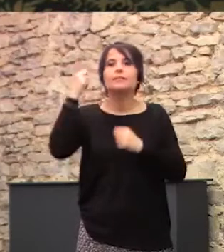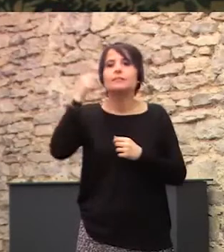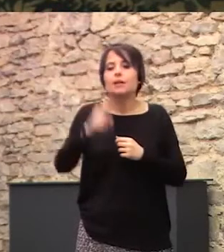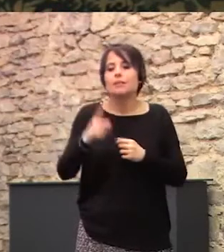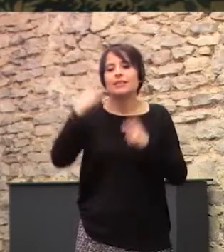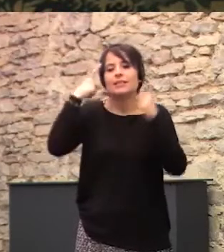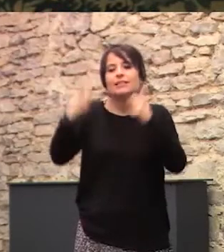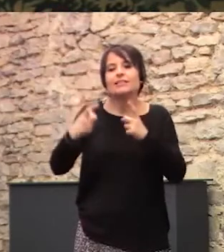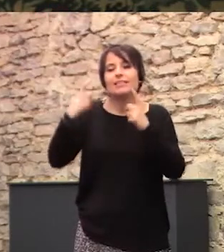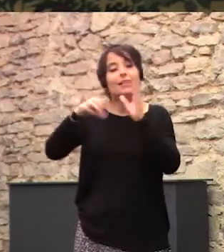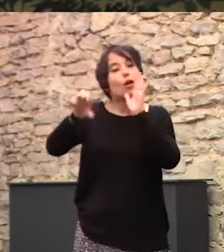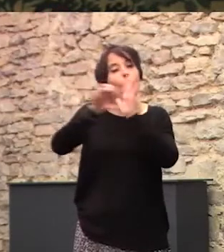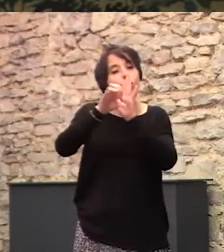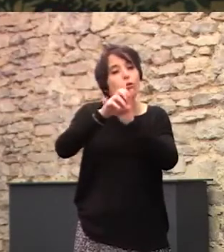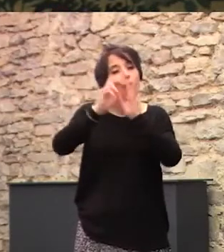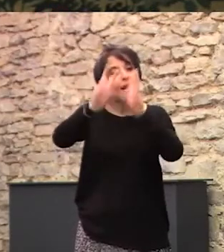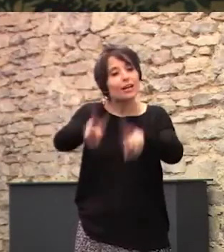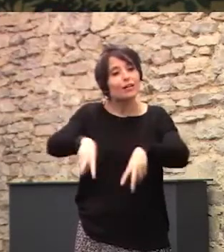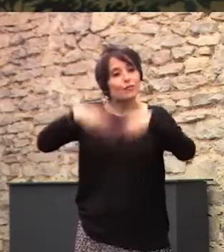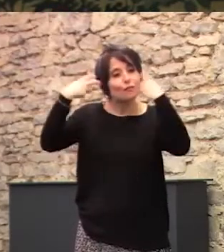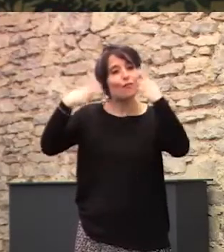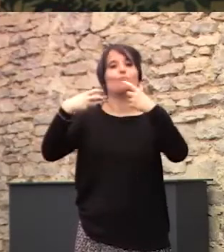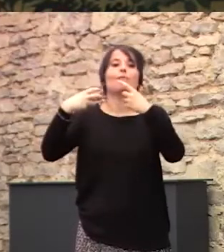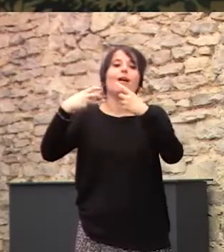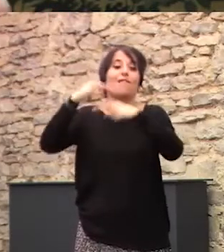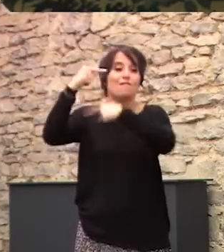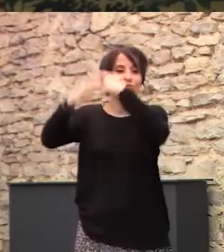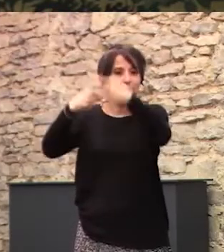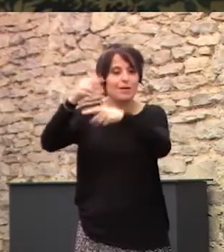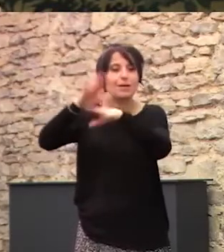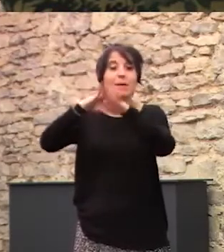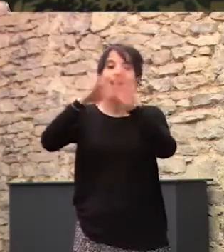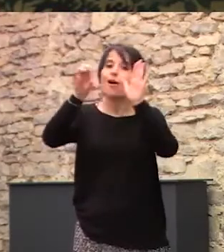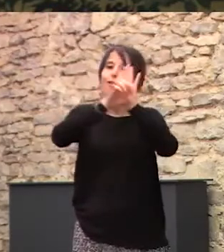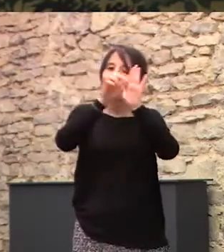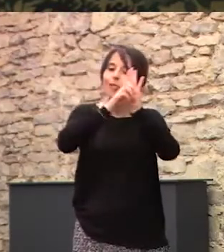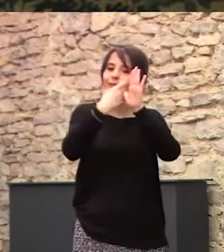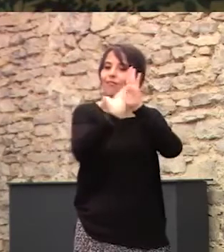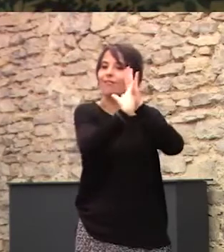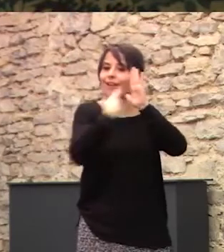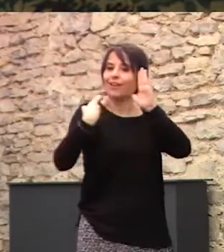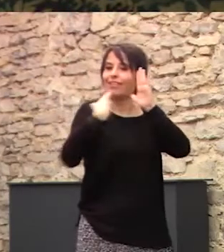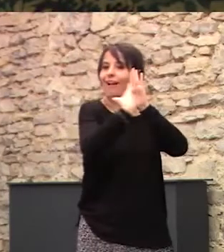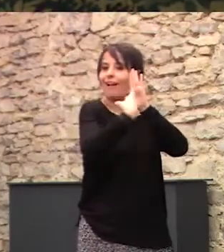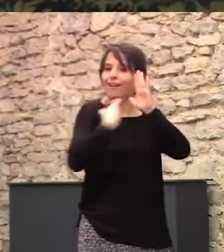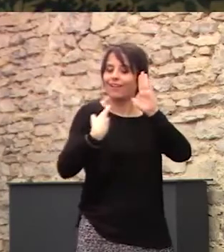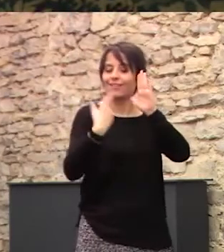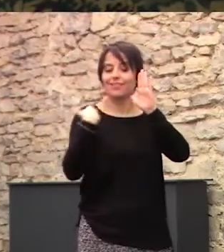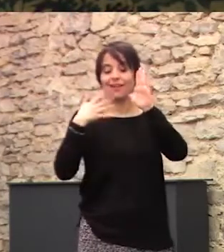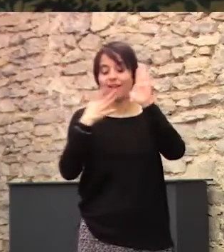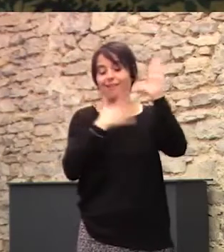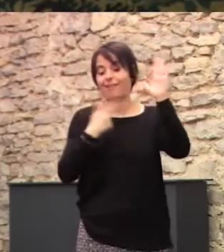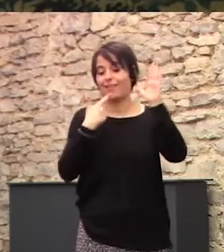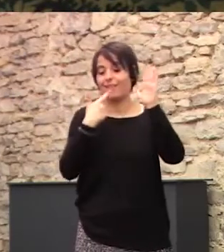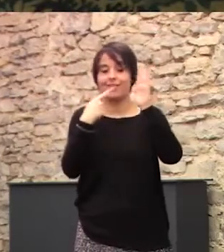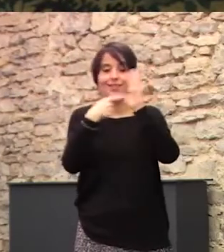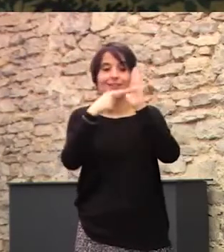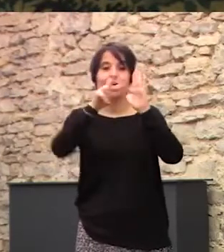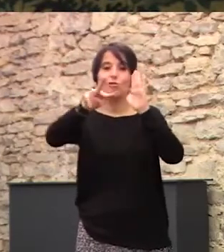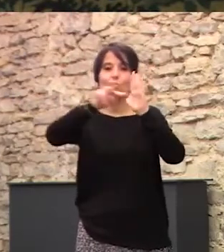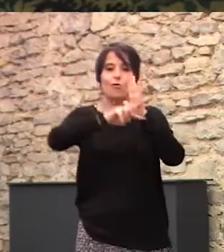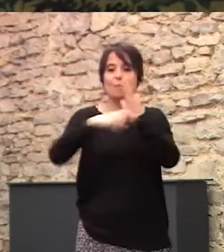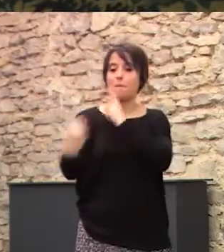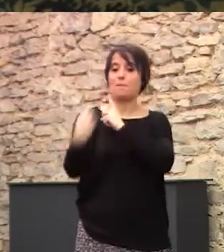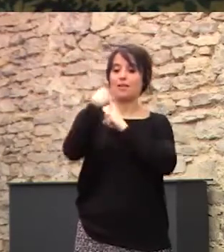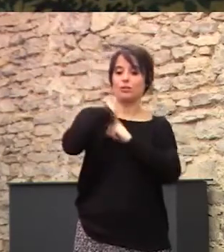reformas de estos códigos de familia para ir quitando poquito a poco todas estas medidas que suponen una